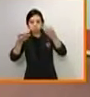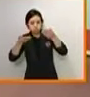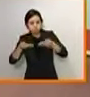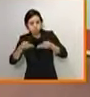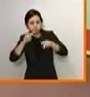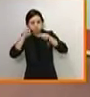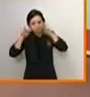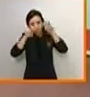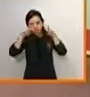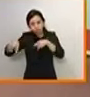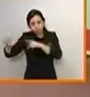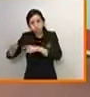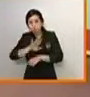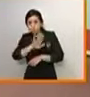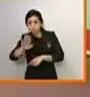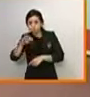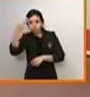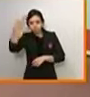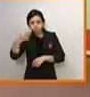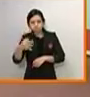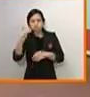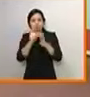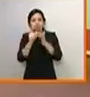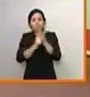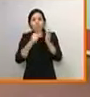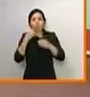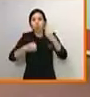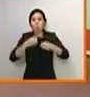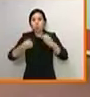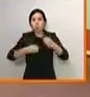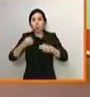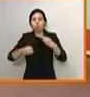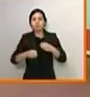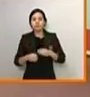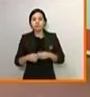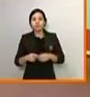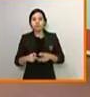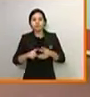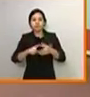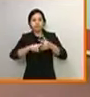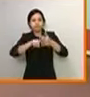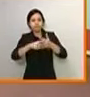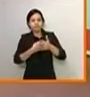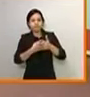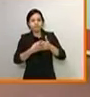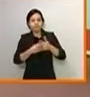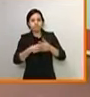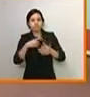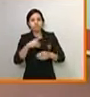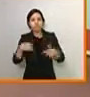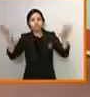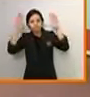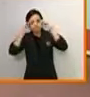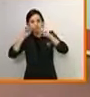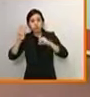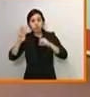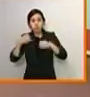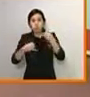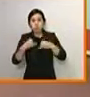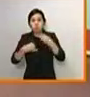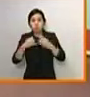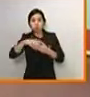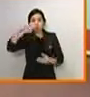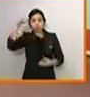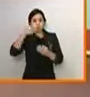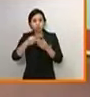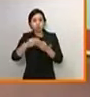firmas externas. Ellos están para certificar la transparencia de este sorteo. ¿Qué les parece si damos apertura a esta noche de cuádruple juegos, multiplicando